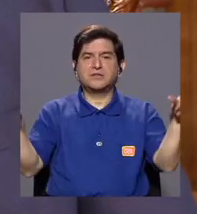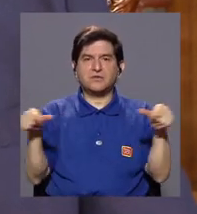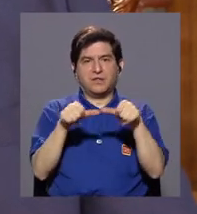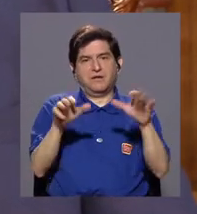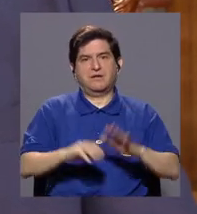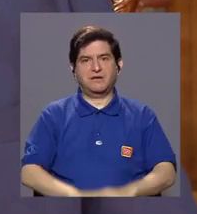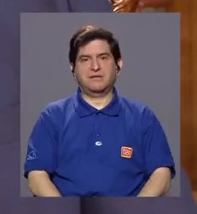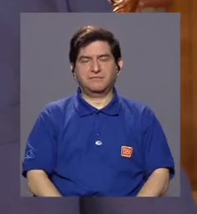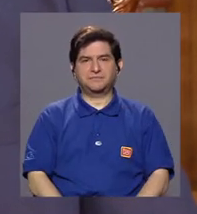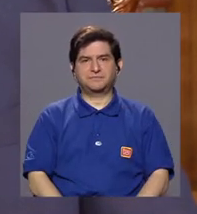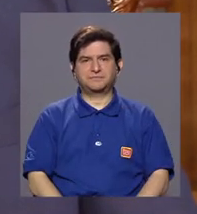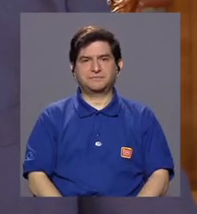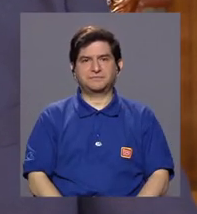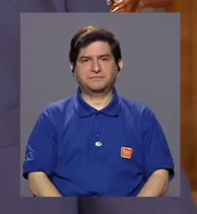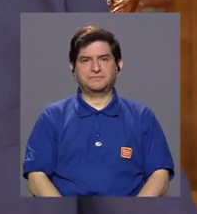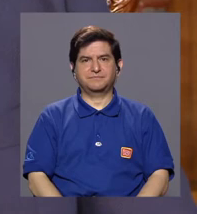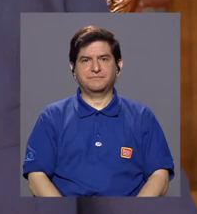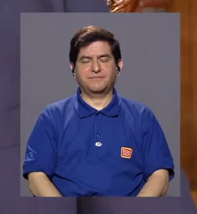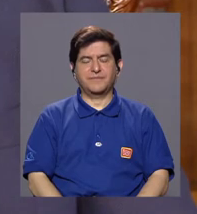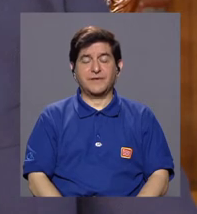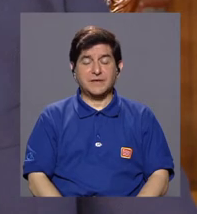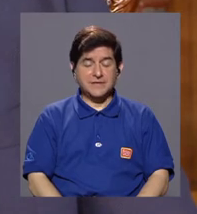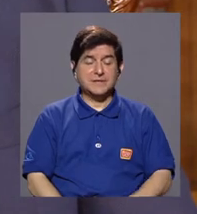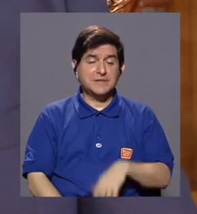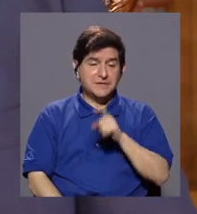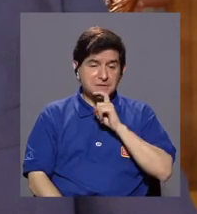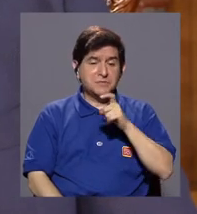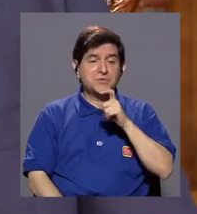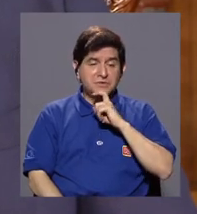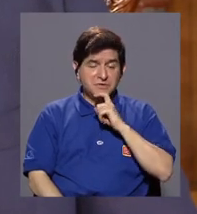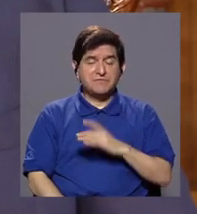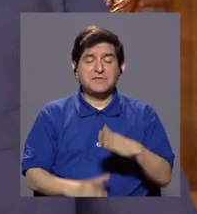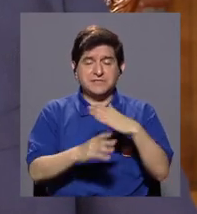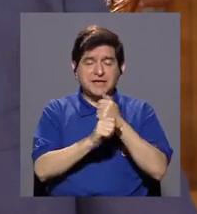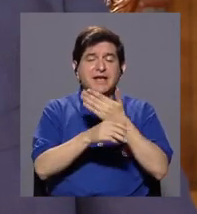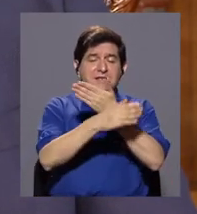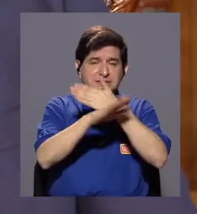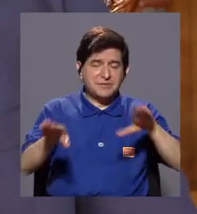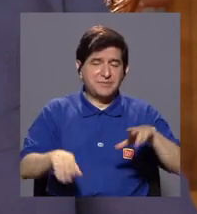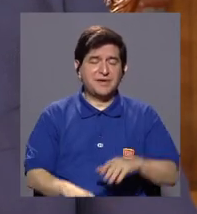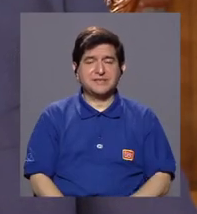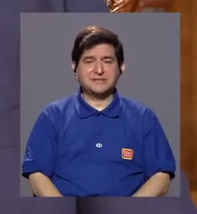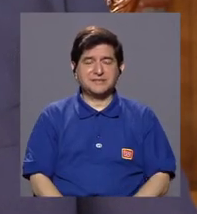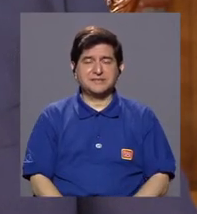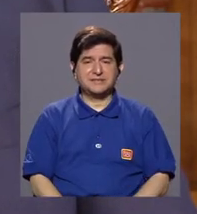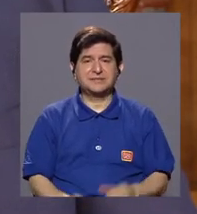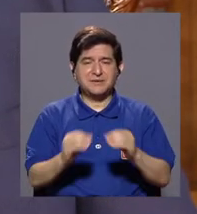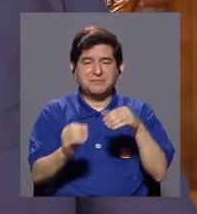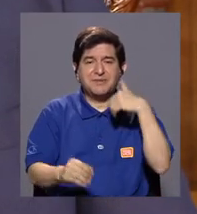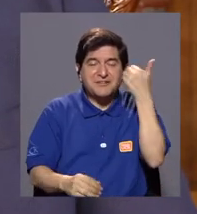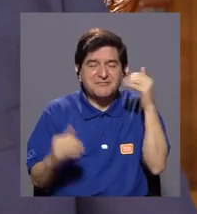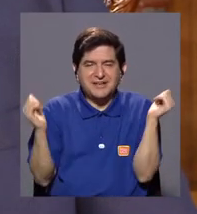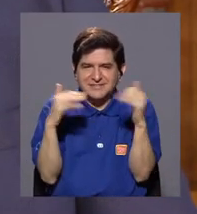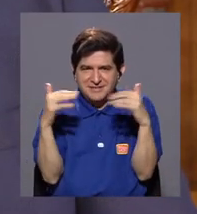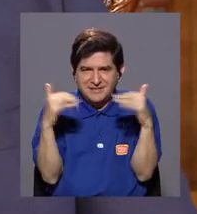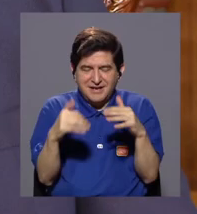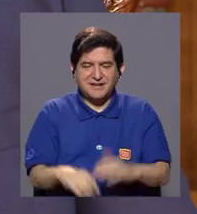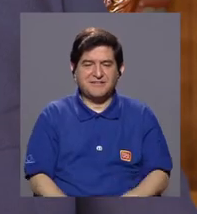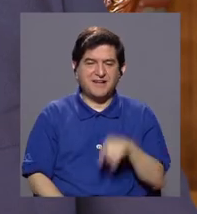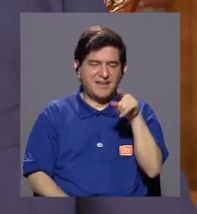campos. Y ciertamente es mucho más difícil hacer la paz que hacer la guerra. Eso es